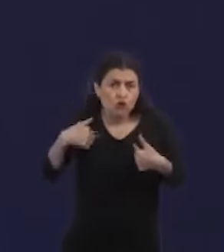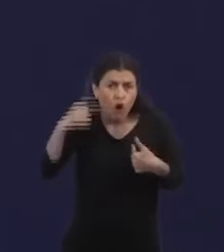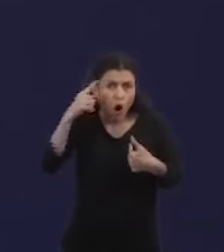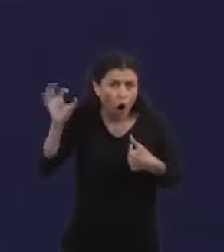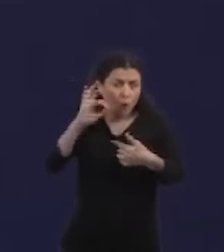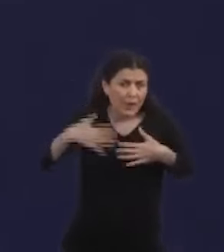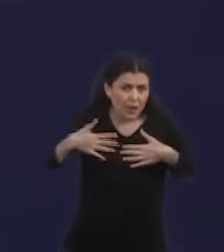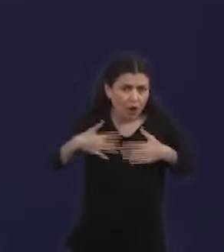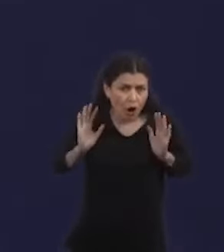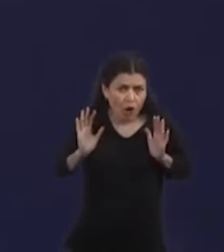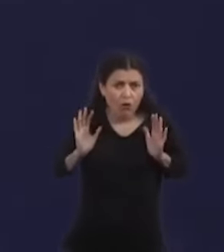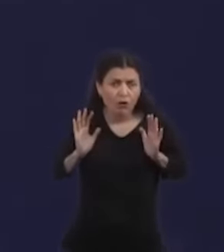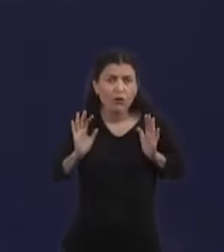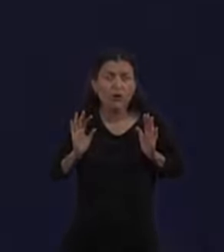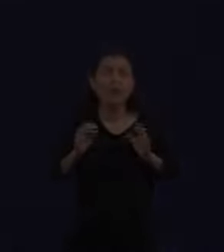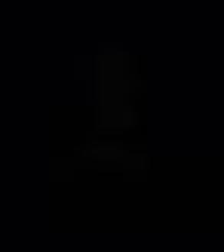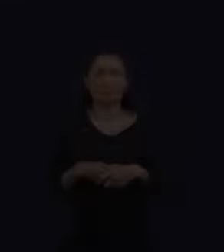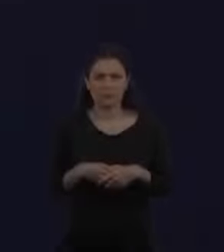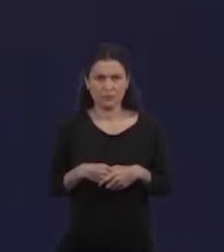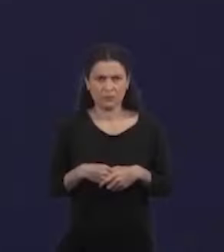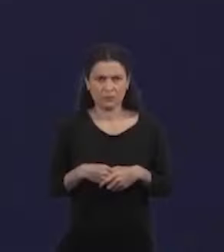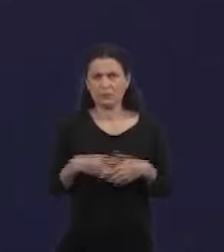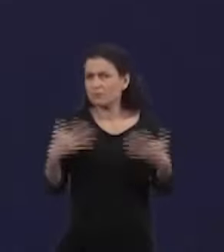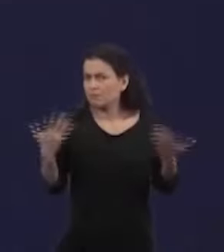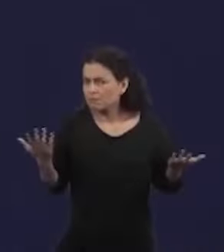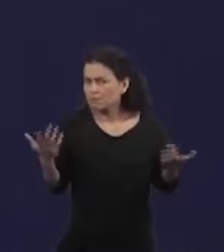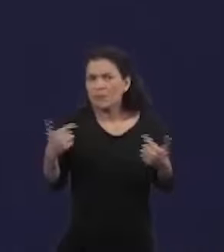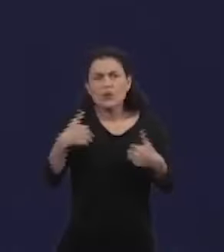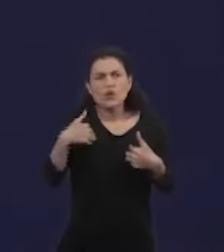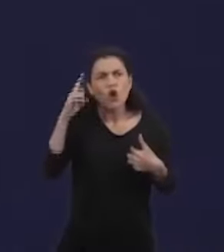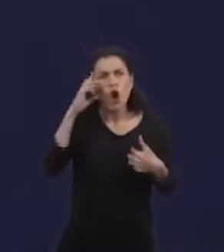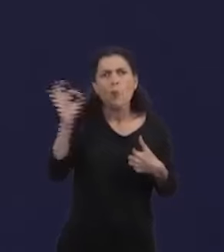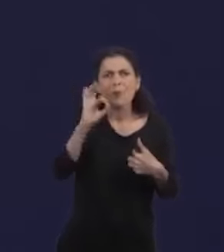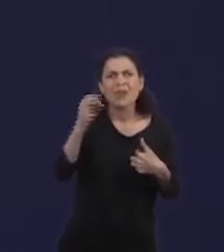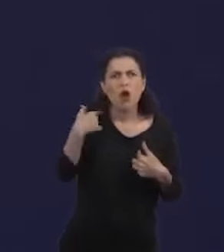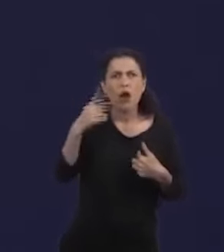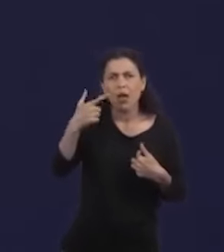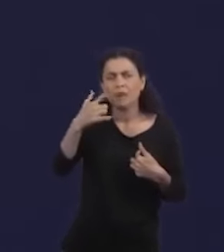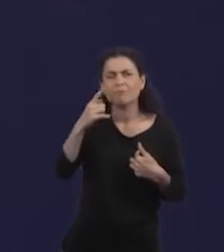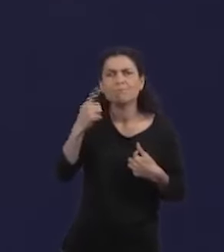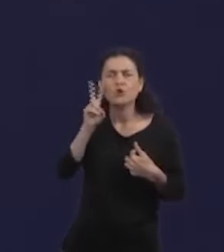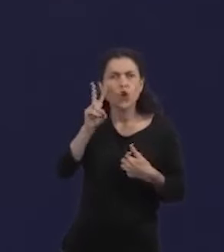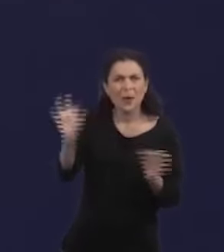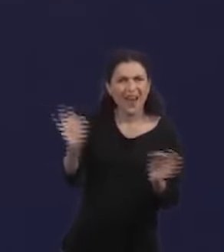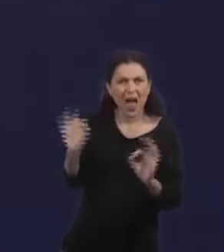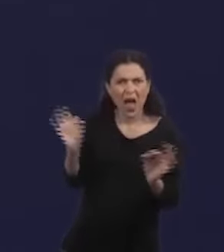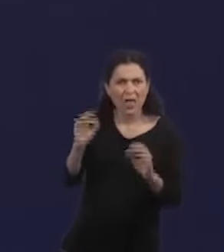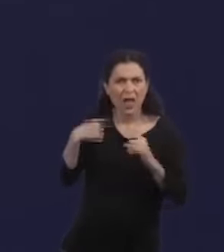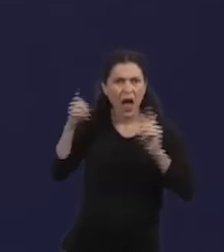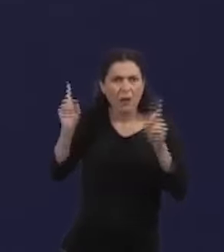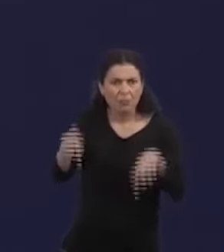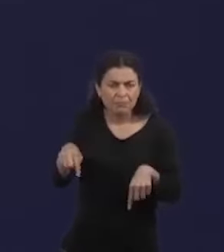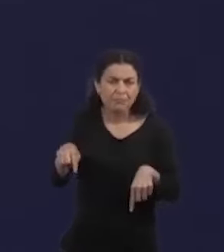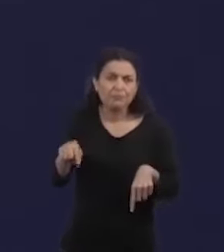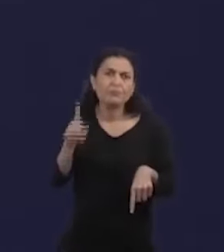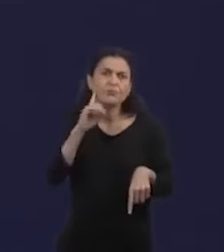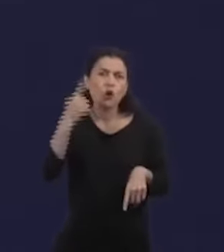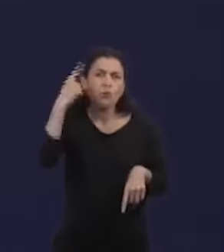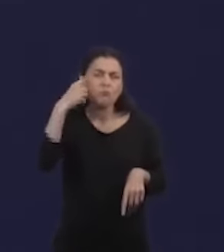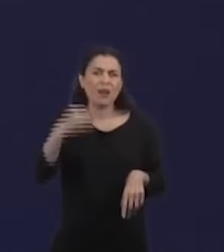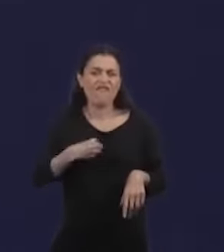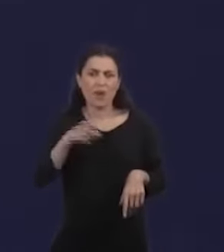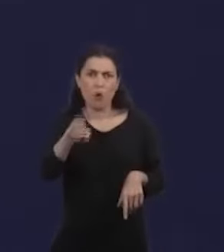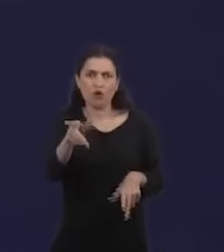impresión de esa definición No la verdad que no la había escuchado pero Y como siempre digo te la tomo como